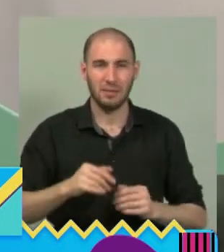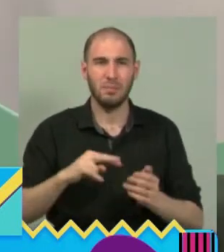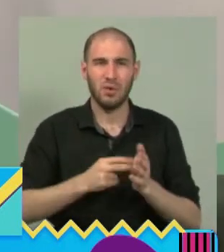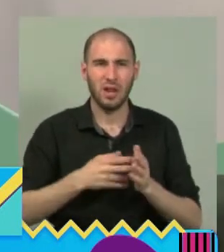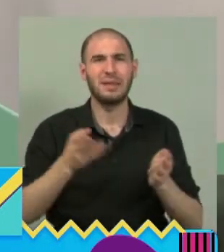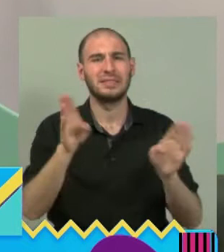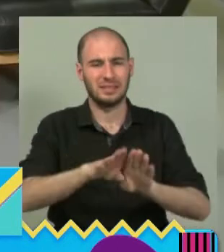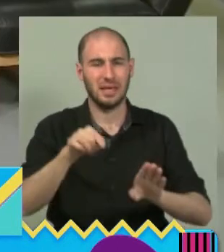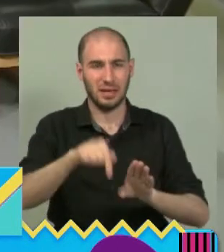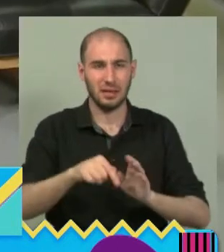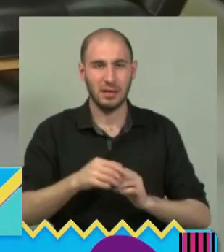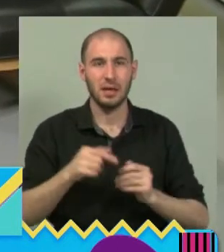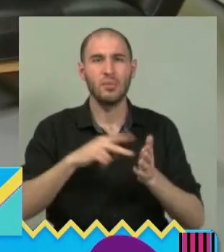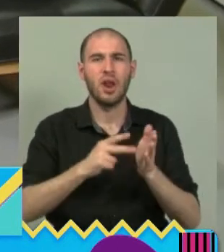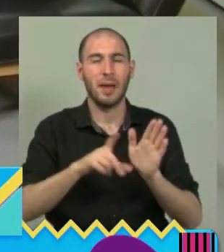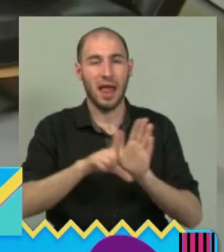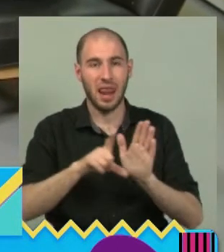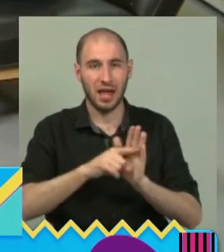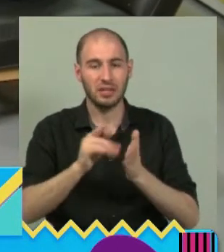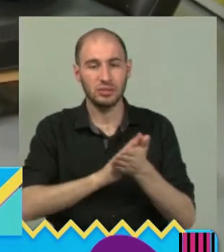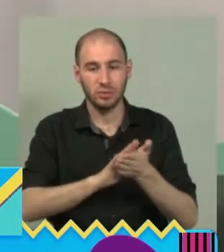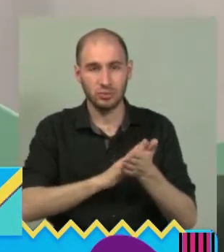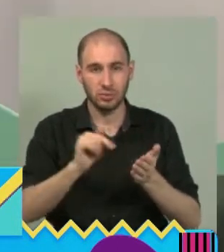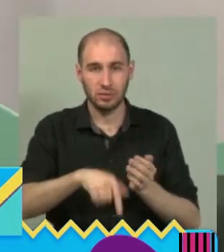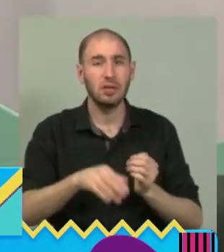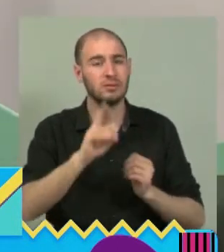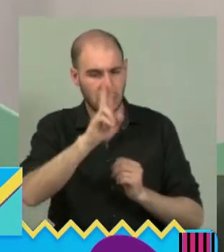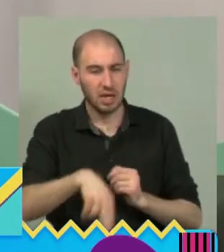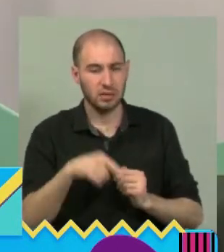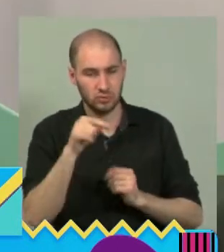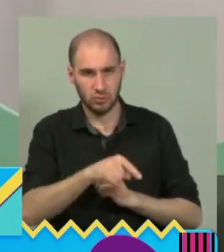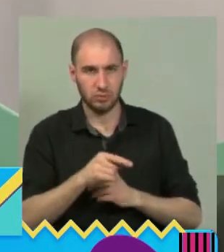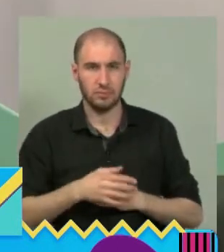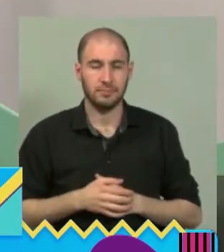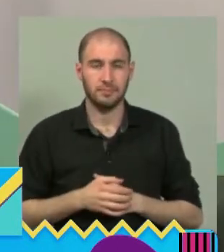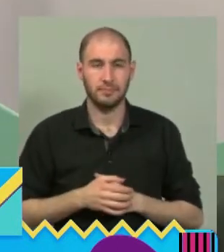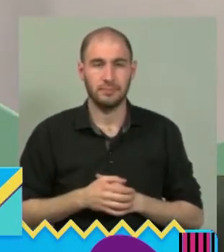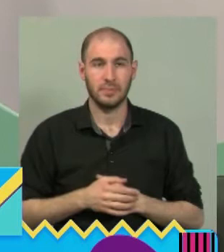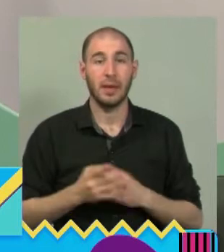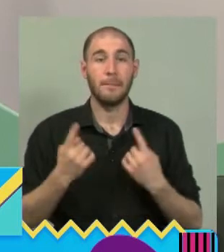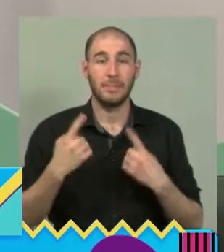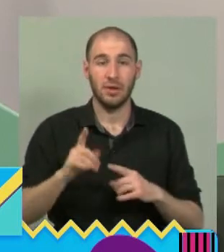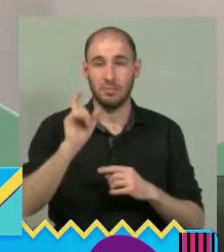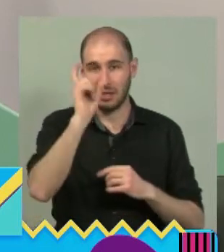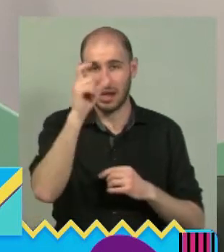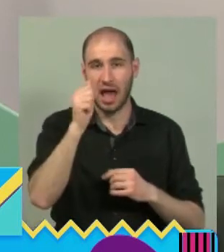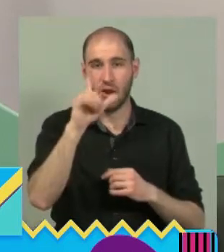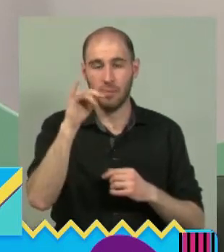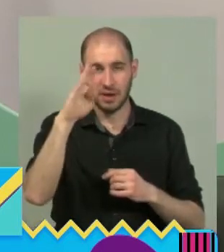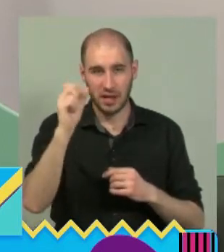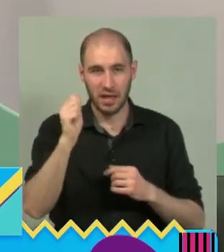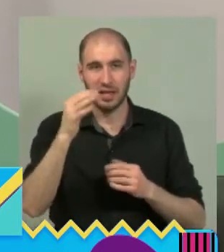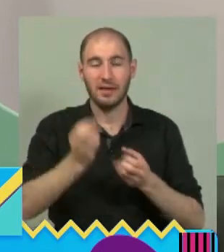con el cierre de mina, que estos son los problemas legales que tenemos que resolver, es muy cierto lo que vos decís, Raúl. Pero Minera Lumbrera genera